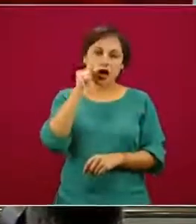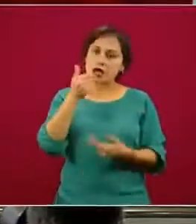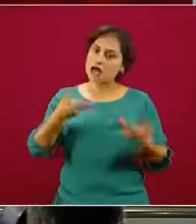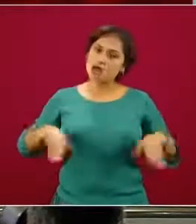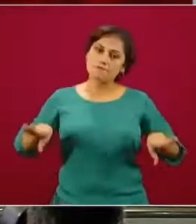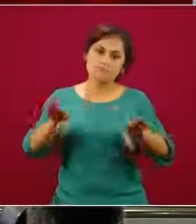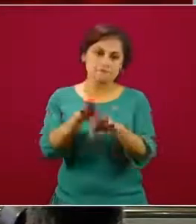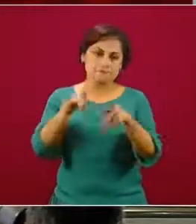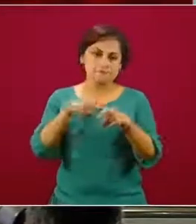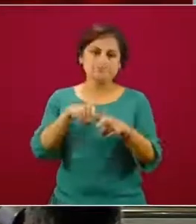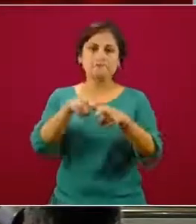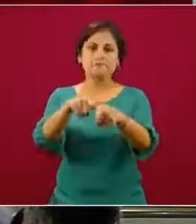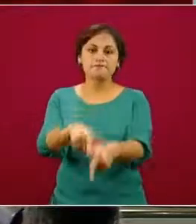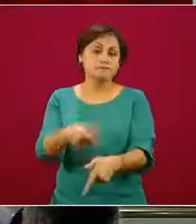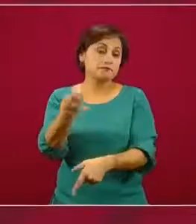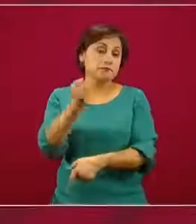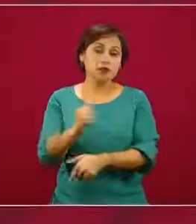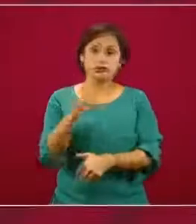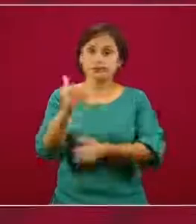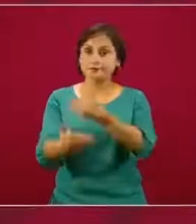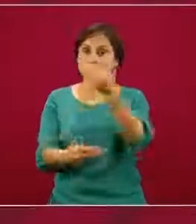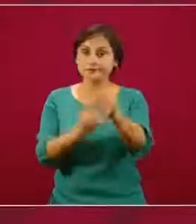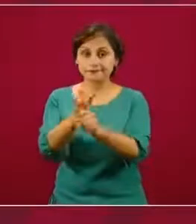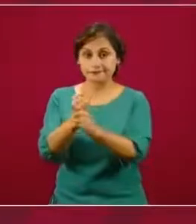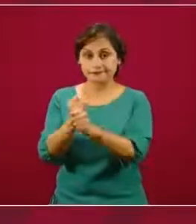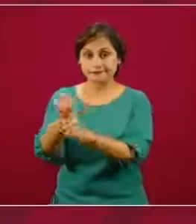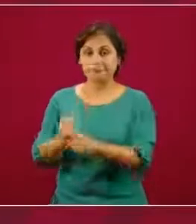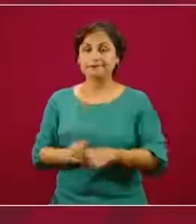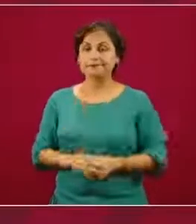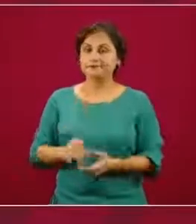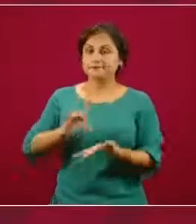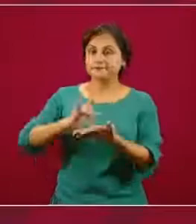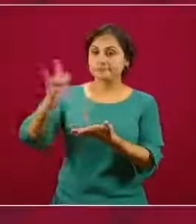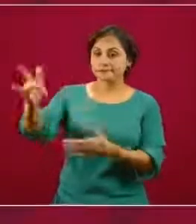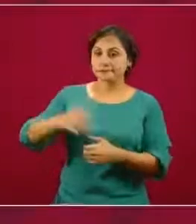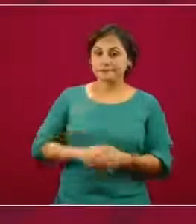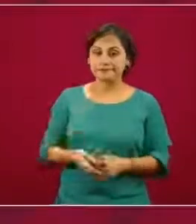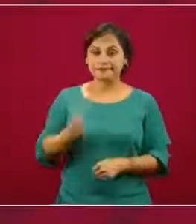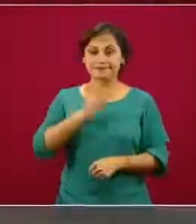detecten casos y así sucesivamente. Gracias, Liz. Muy buenas noches.